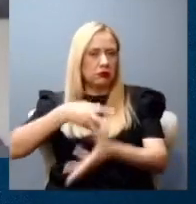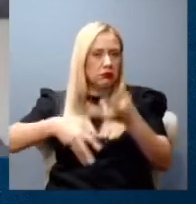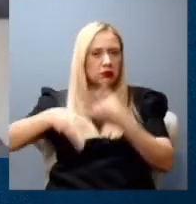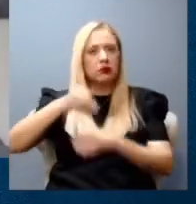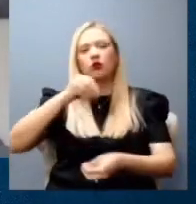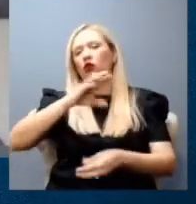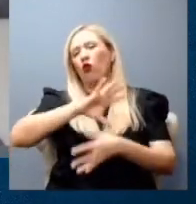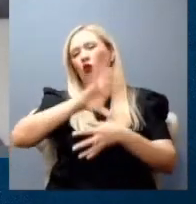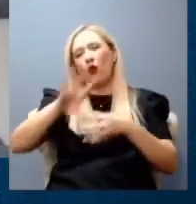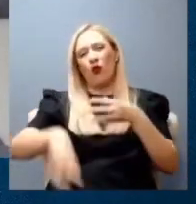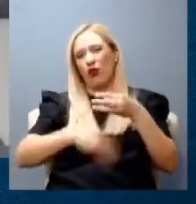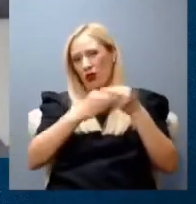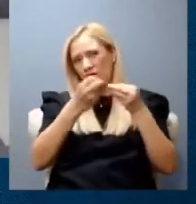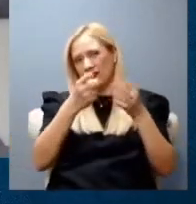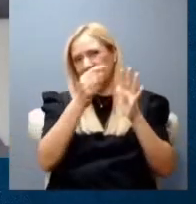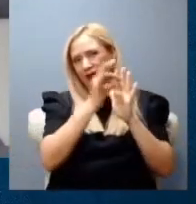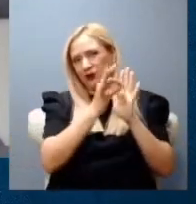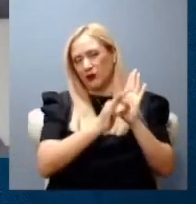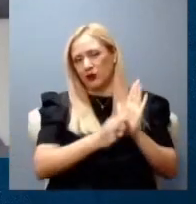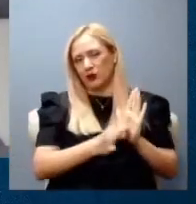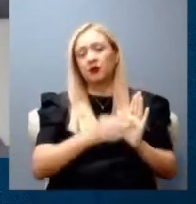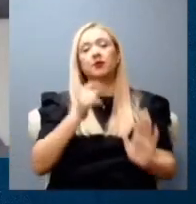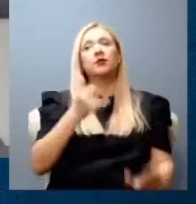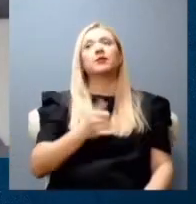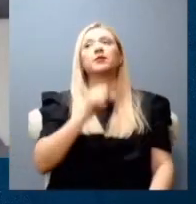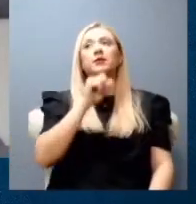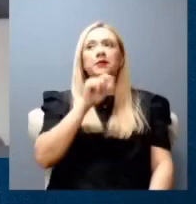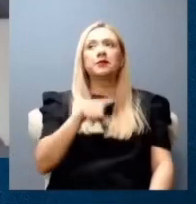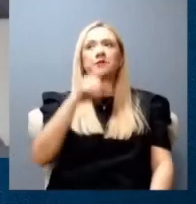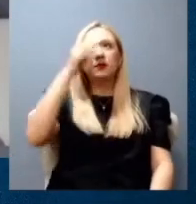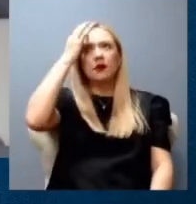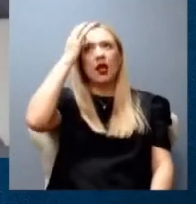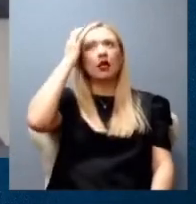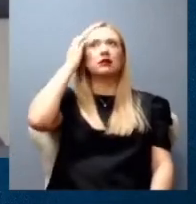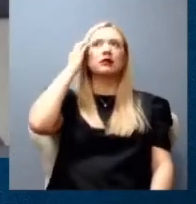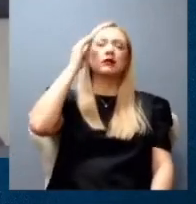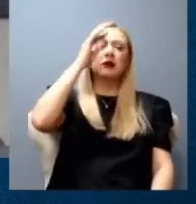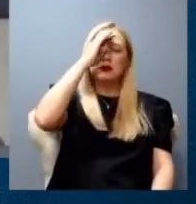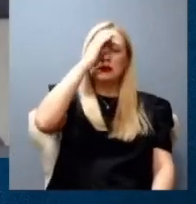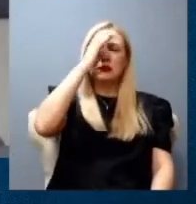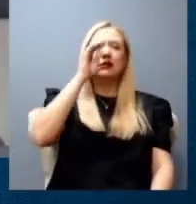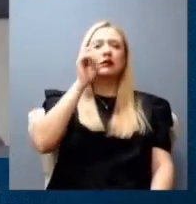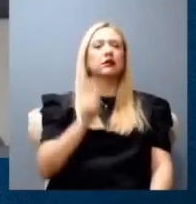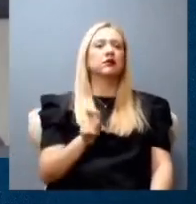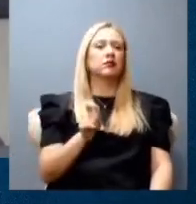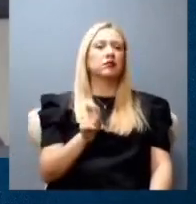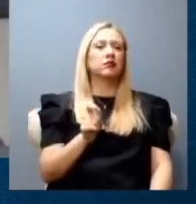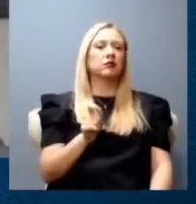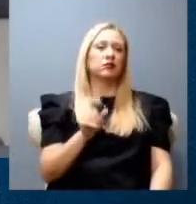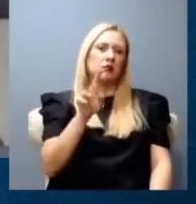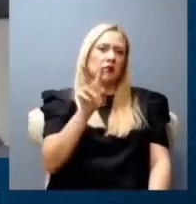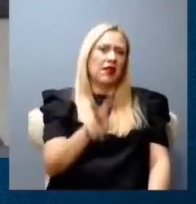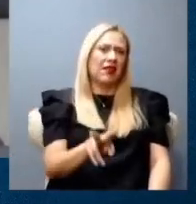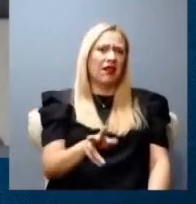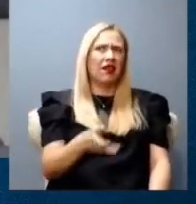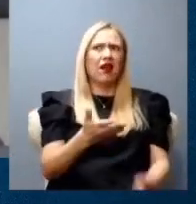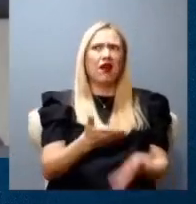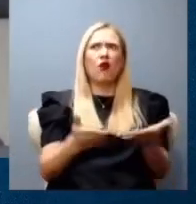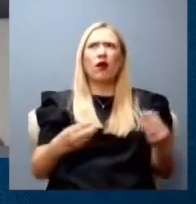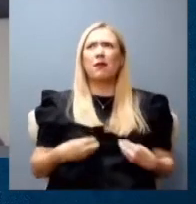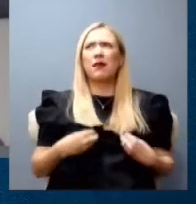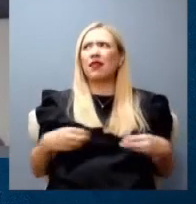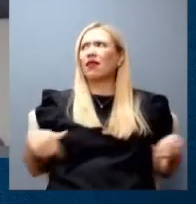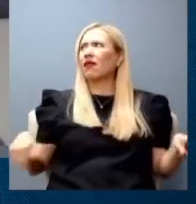esos componentes y tiene que también pensarse sobre la base de la realidad, digamos, qué es lo que un